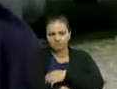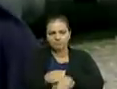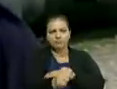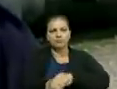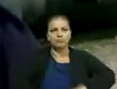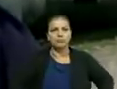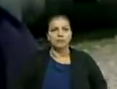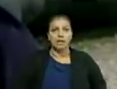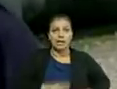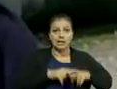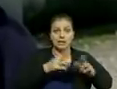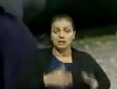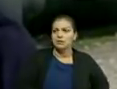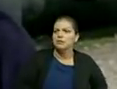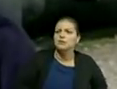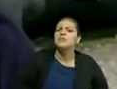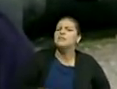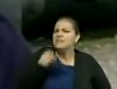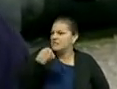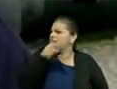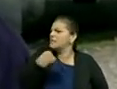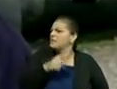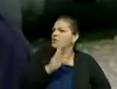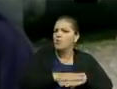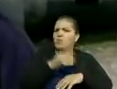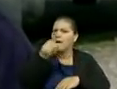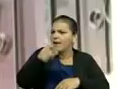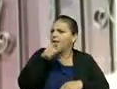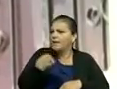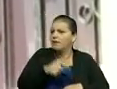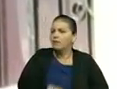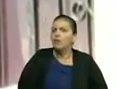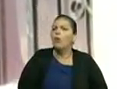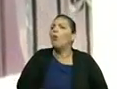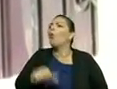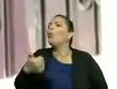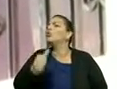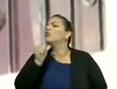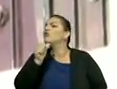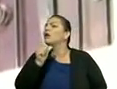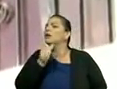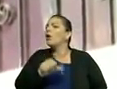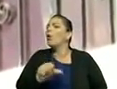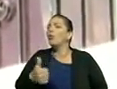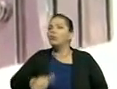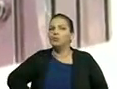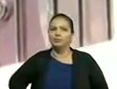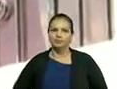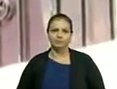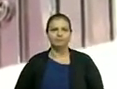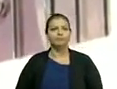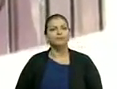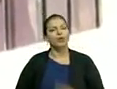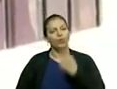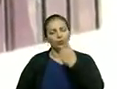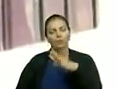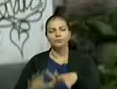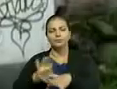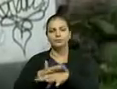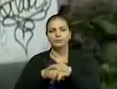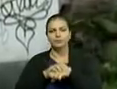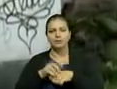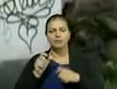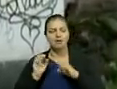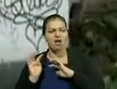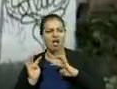2, pero solo a uno se logra capturar. Ajá, exacto. La dueña de casa indicó preocupada que meses atrás arrendó a una pareja sin